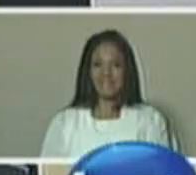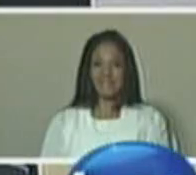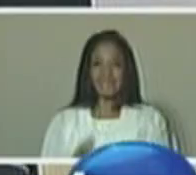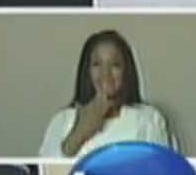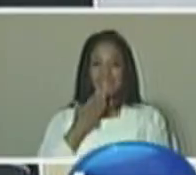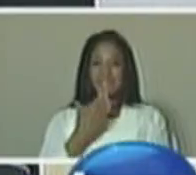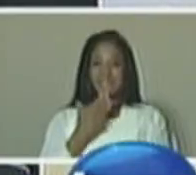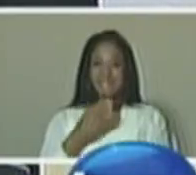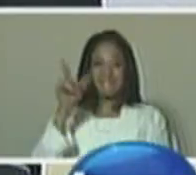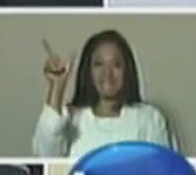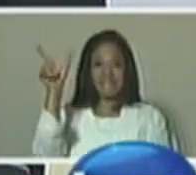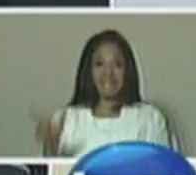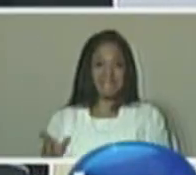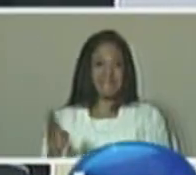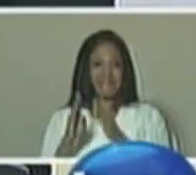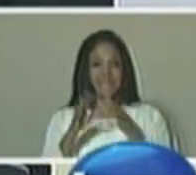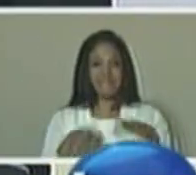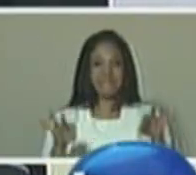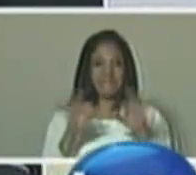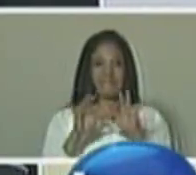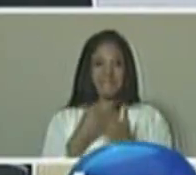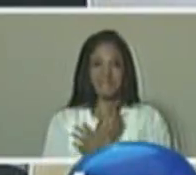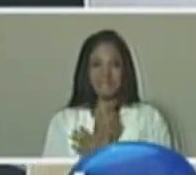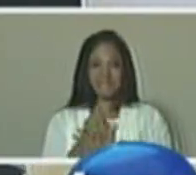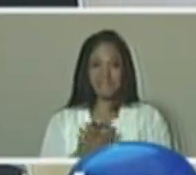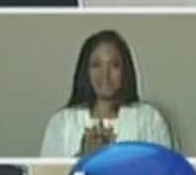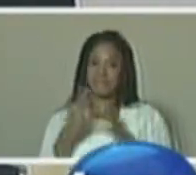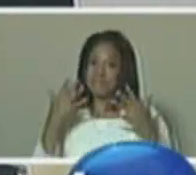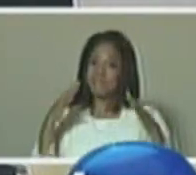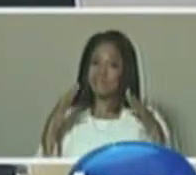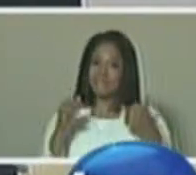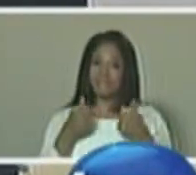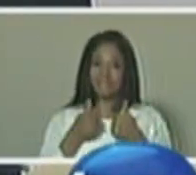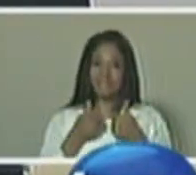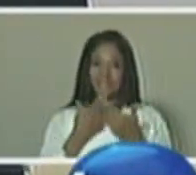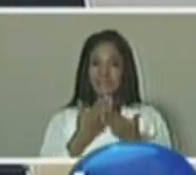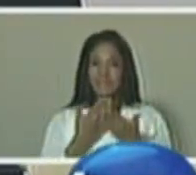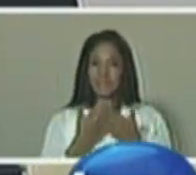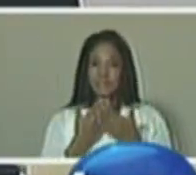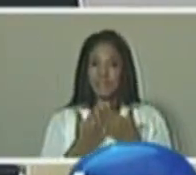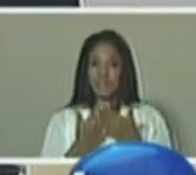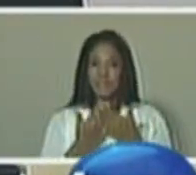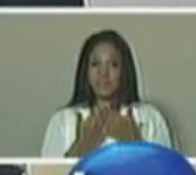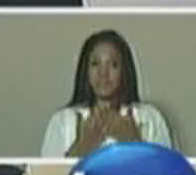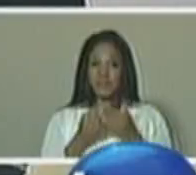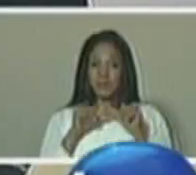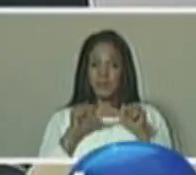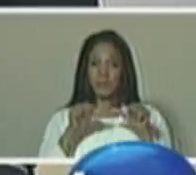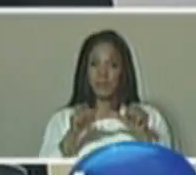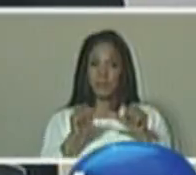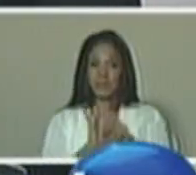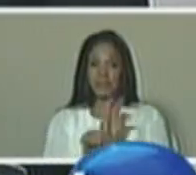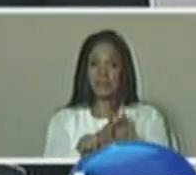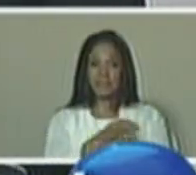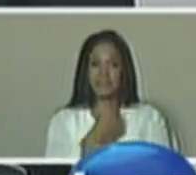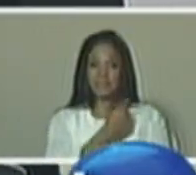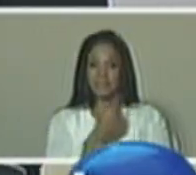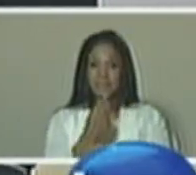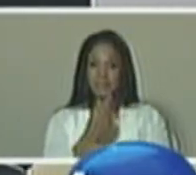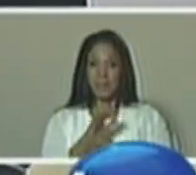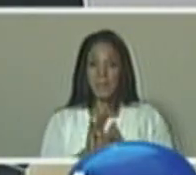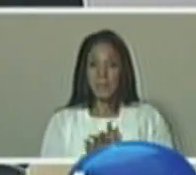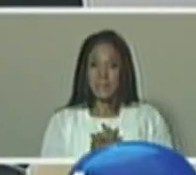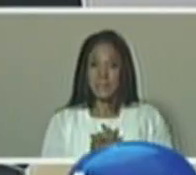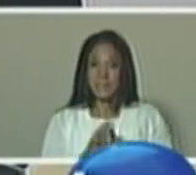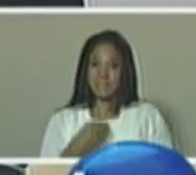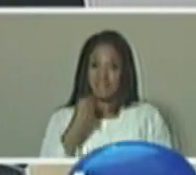Gracias, Ivania. Punto importante. Bravo. Importantísimo conservar nuestras costumbres y tradiciones,